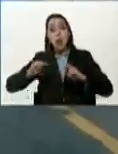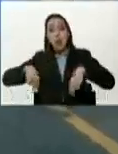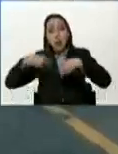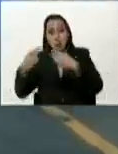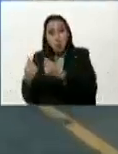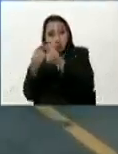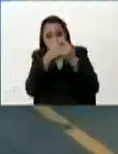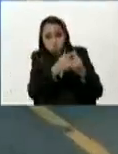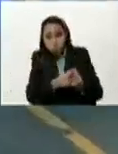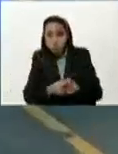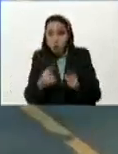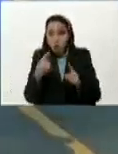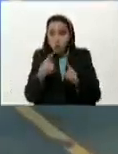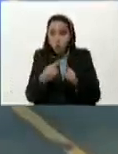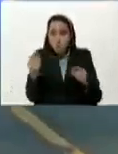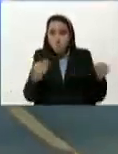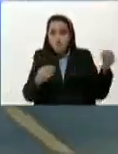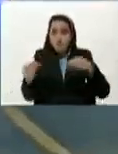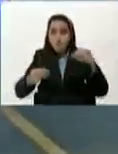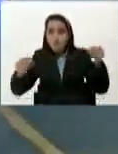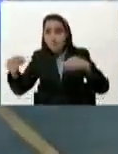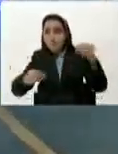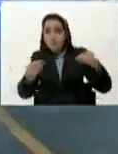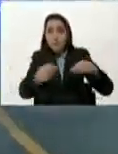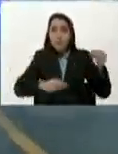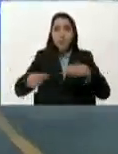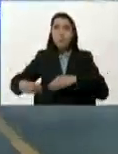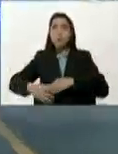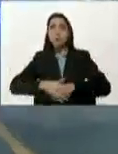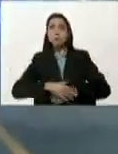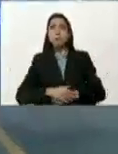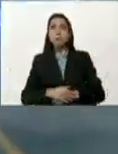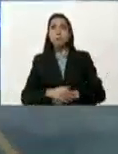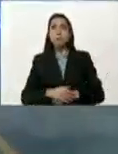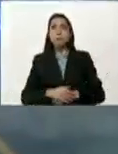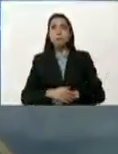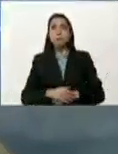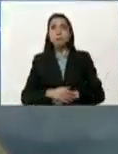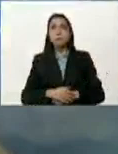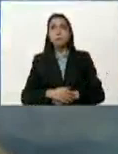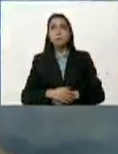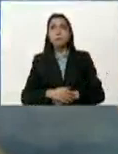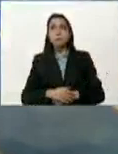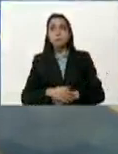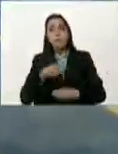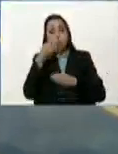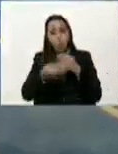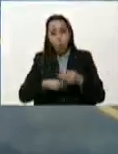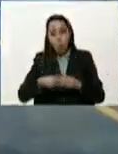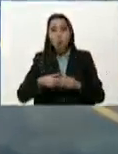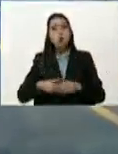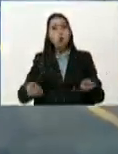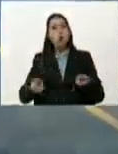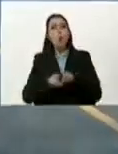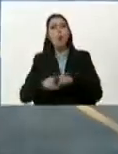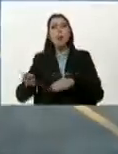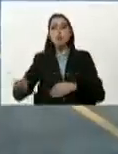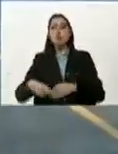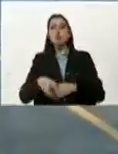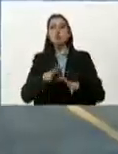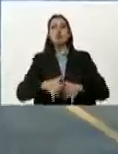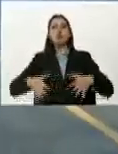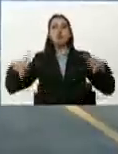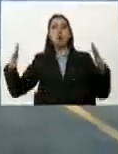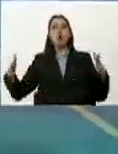sumar viene a sumar a las corrientes de un gran río el